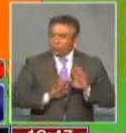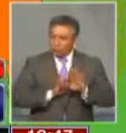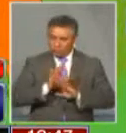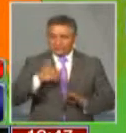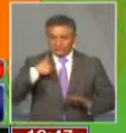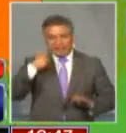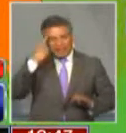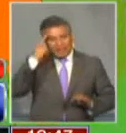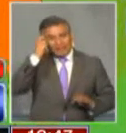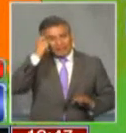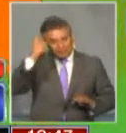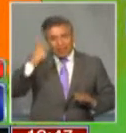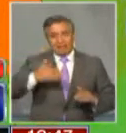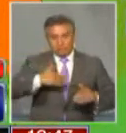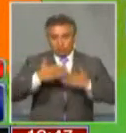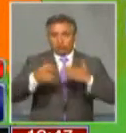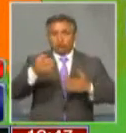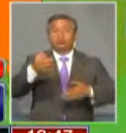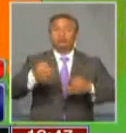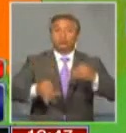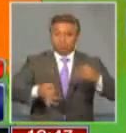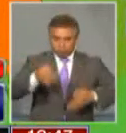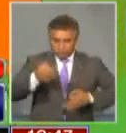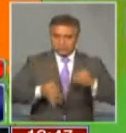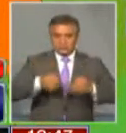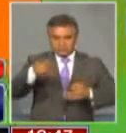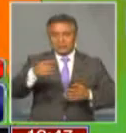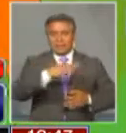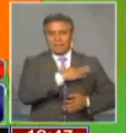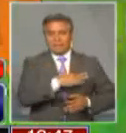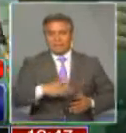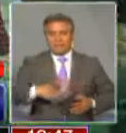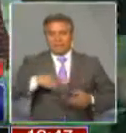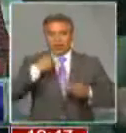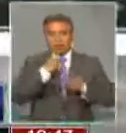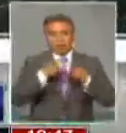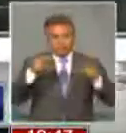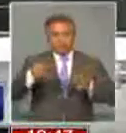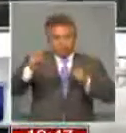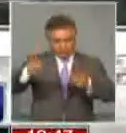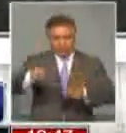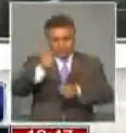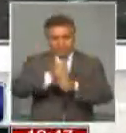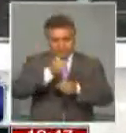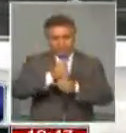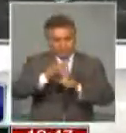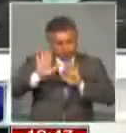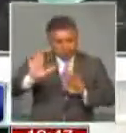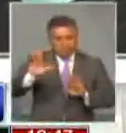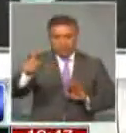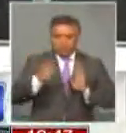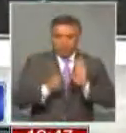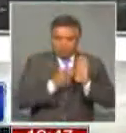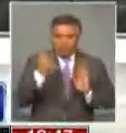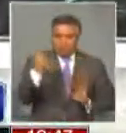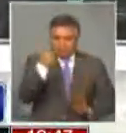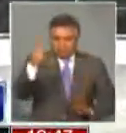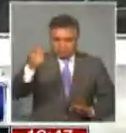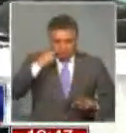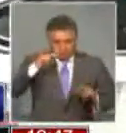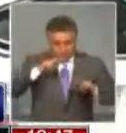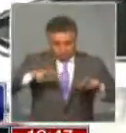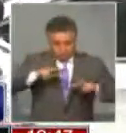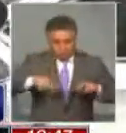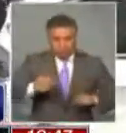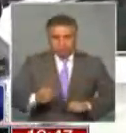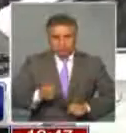Entendemos y que la justicia, y que en este caso el Ministerio Público, tiene que hacer su trabajo, tiene que la independencia necesaria para poder cumplir su